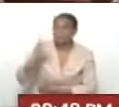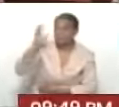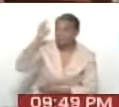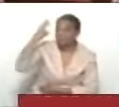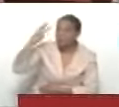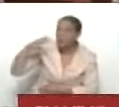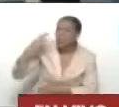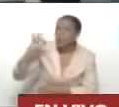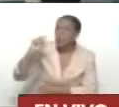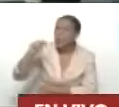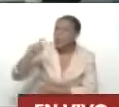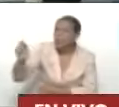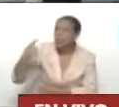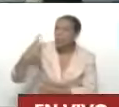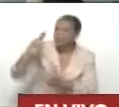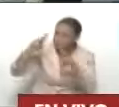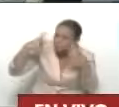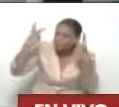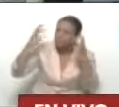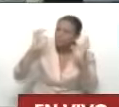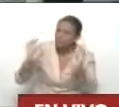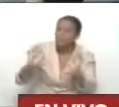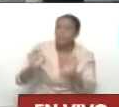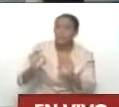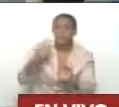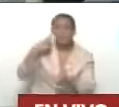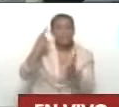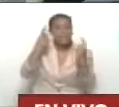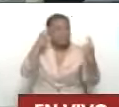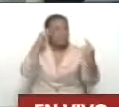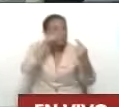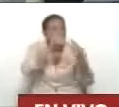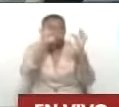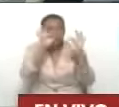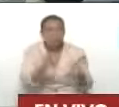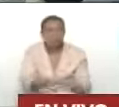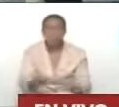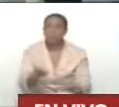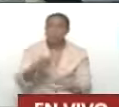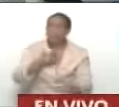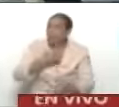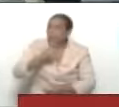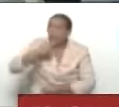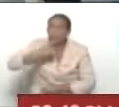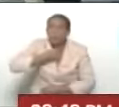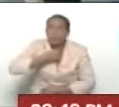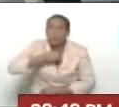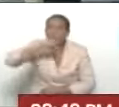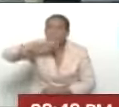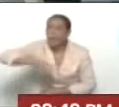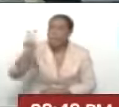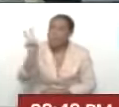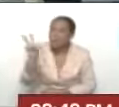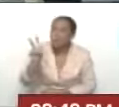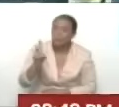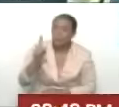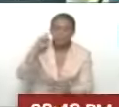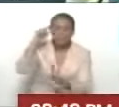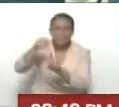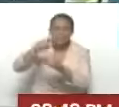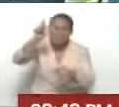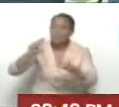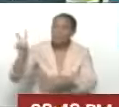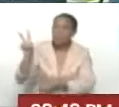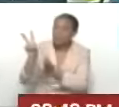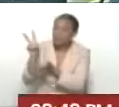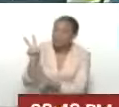Inventarnos, reinventarnos, porque se trata de eso. De los que amamos a Venezuela, tengamos a Venezuela en